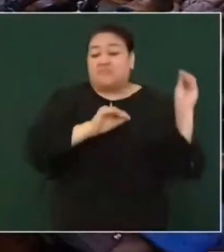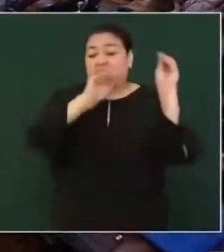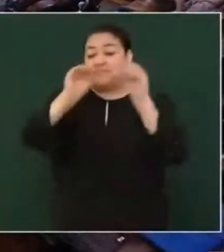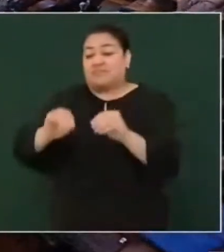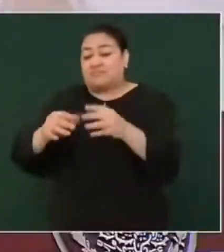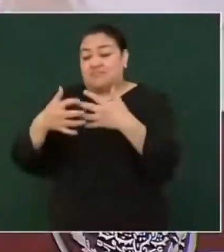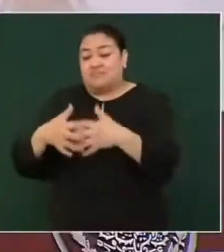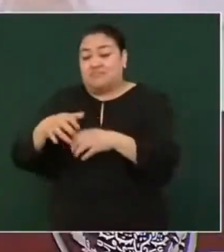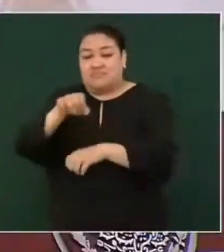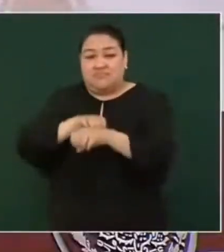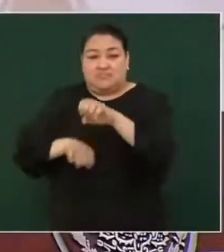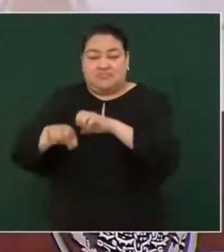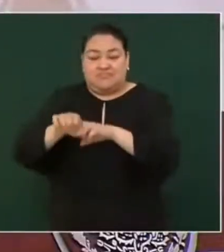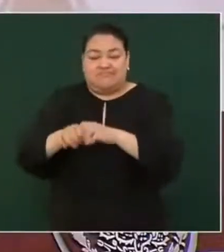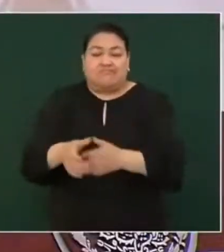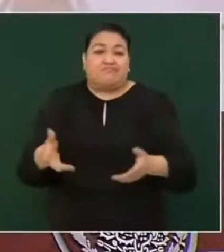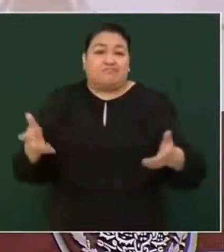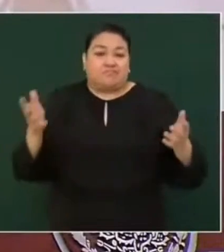Entonces eso,